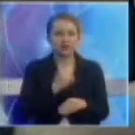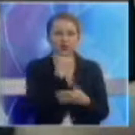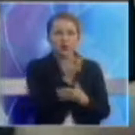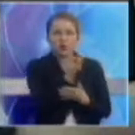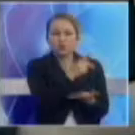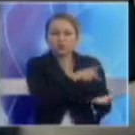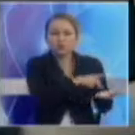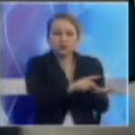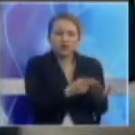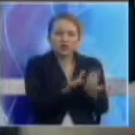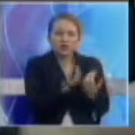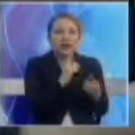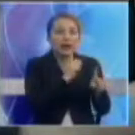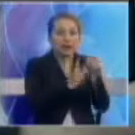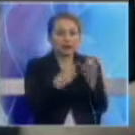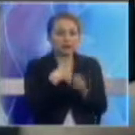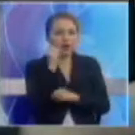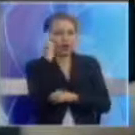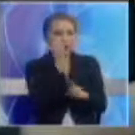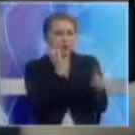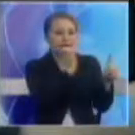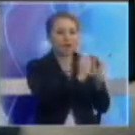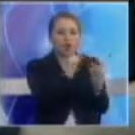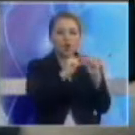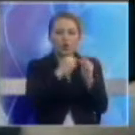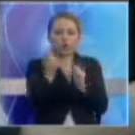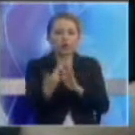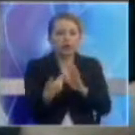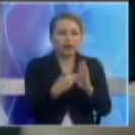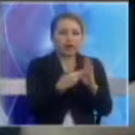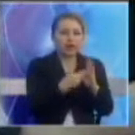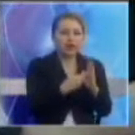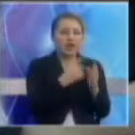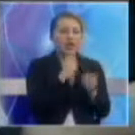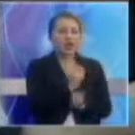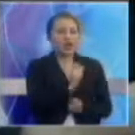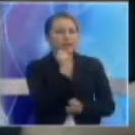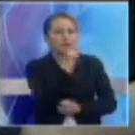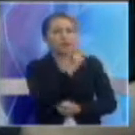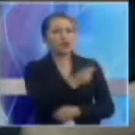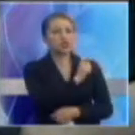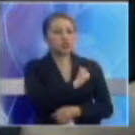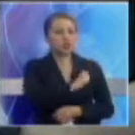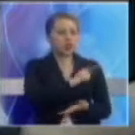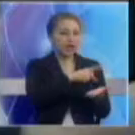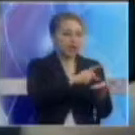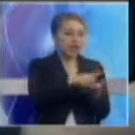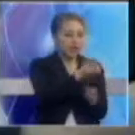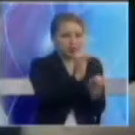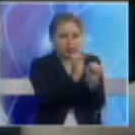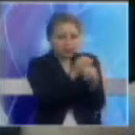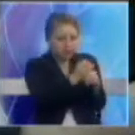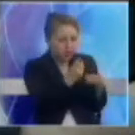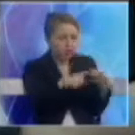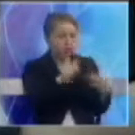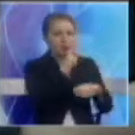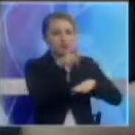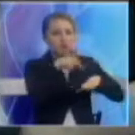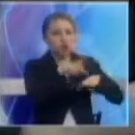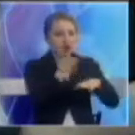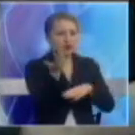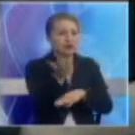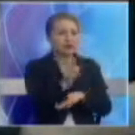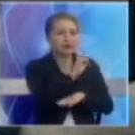al país? Porque también han venido las críticas del otro lado, en el sentido de los altos sueldos que reciben los científicos, los profesores,